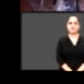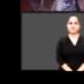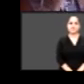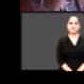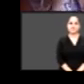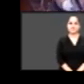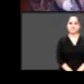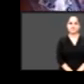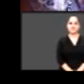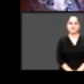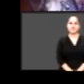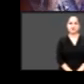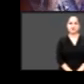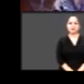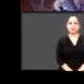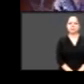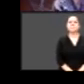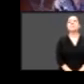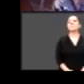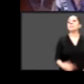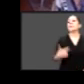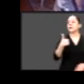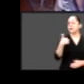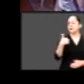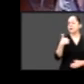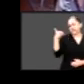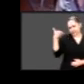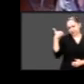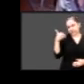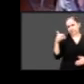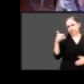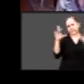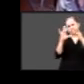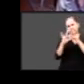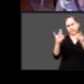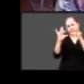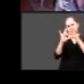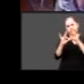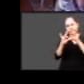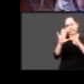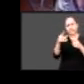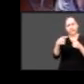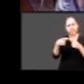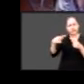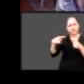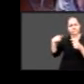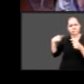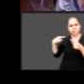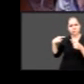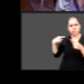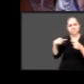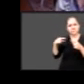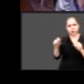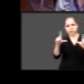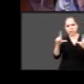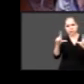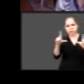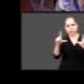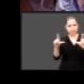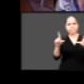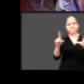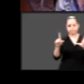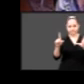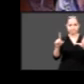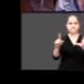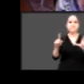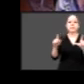hace un momento les comentaba que si quieres explica las anteriores que y ya se enfatizó aquí también